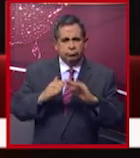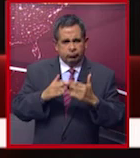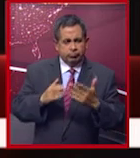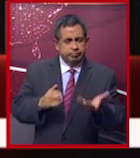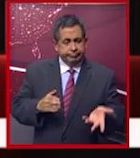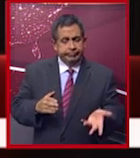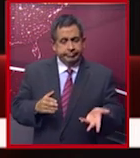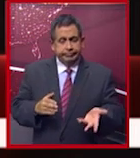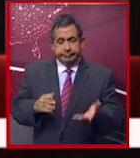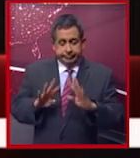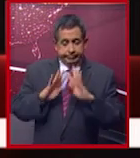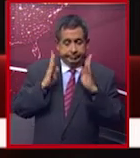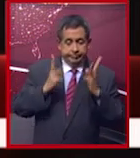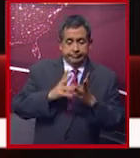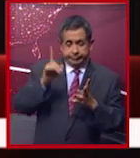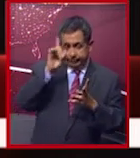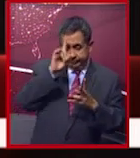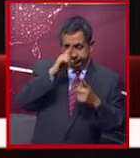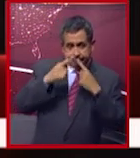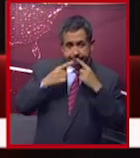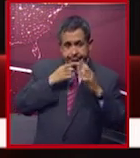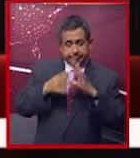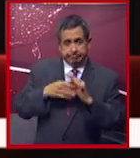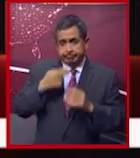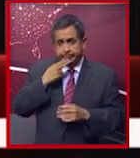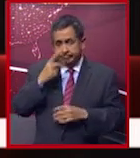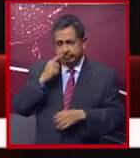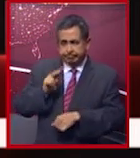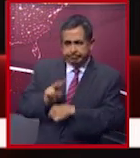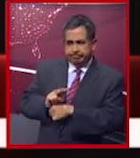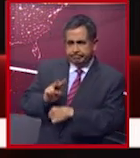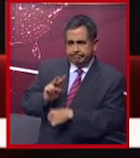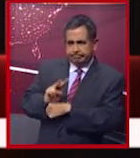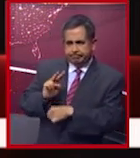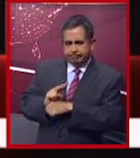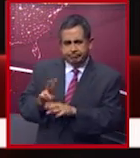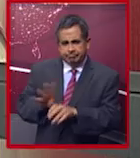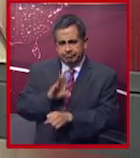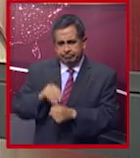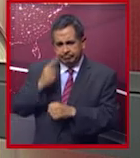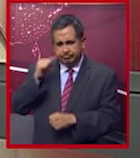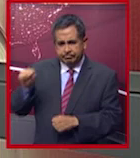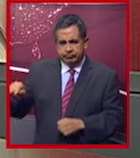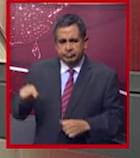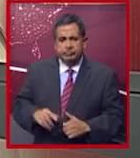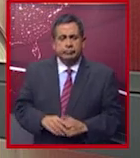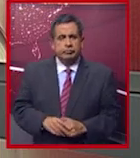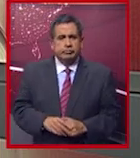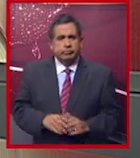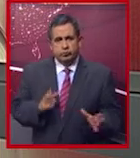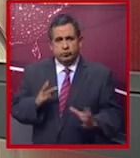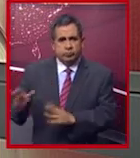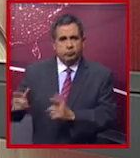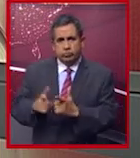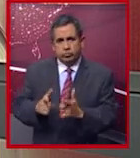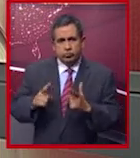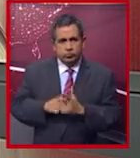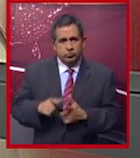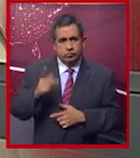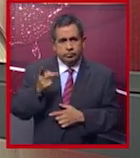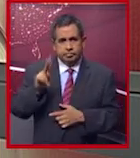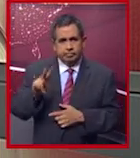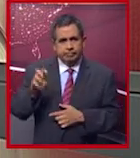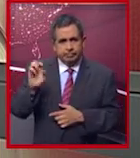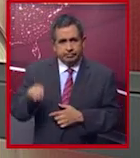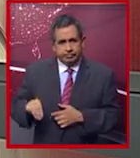consejo fungiría como un mecanismo de vigilancia social. Por parte del Grupo Parlamentario del Partido